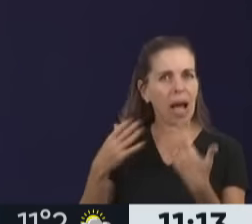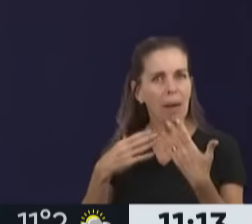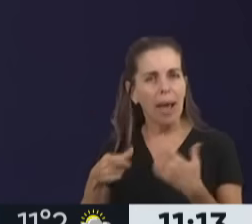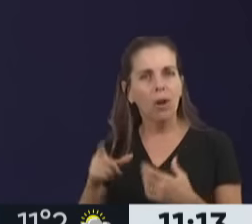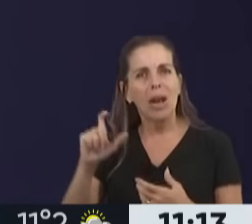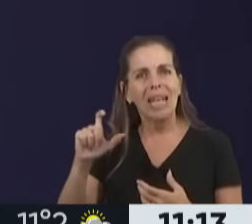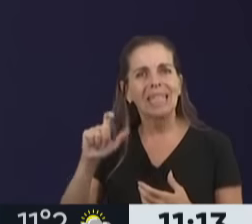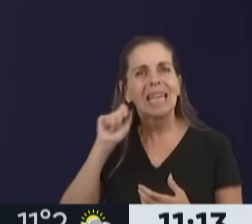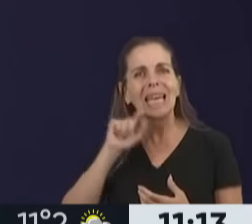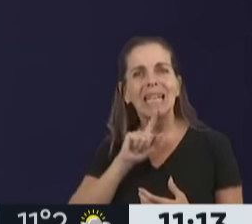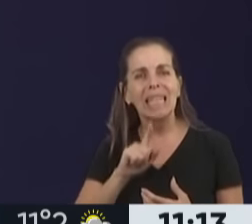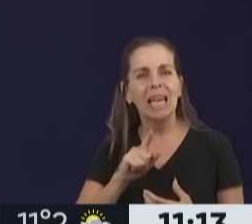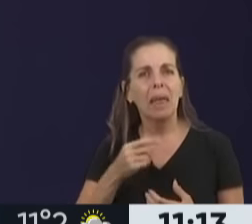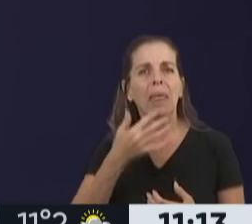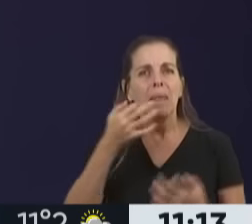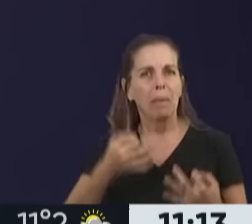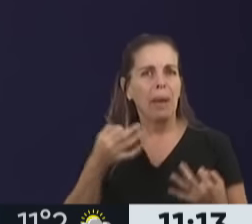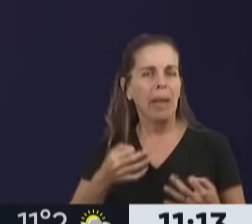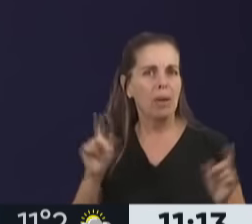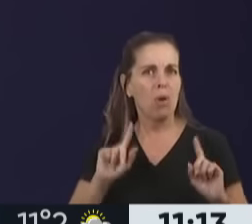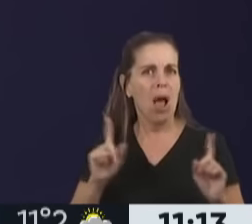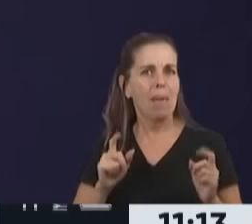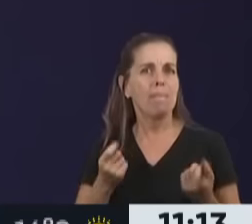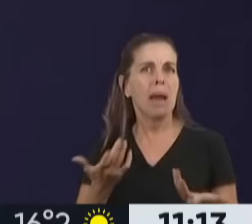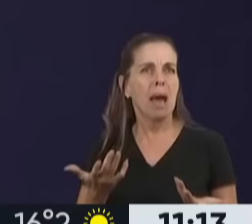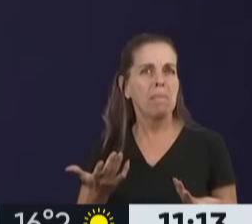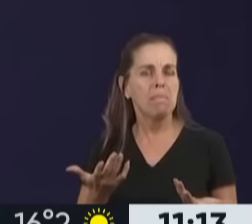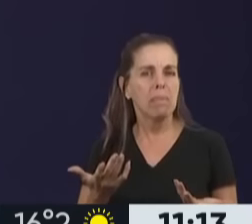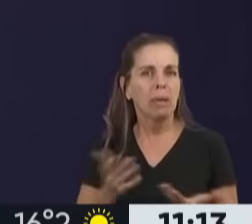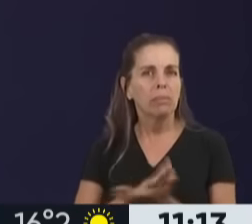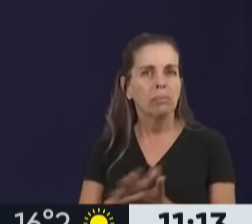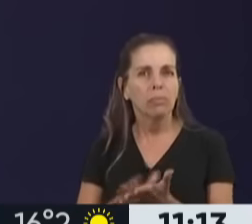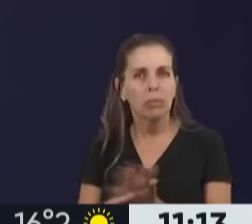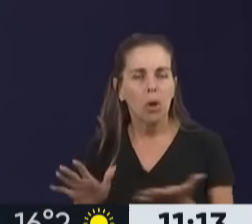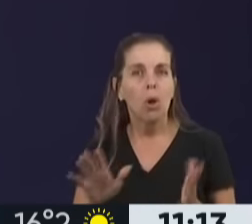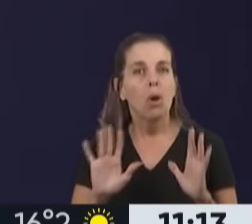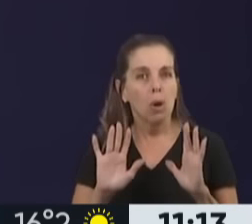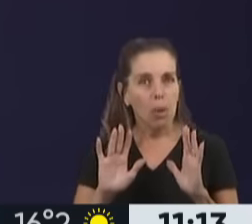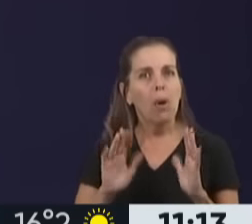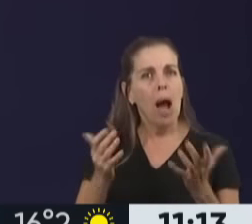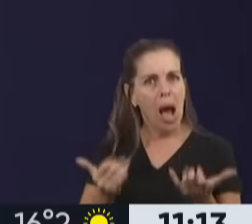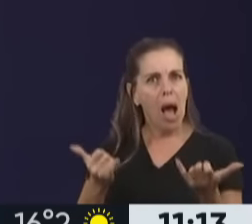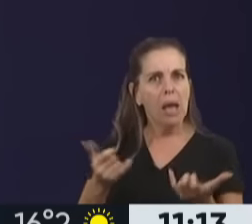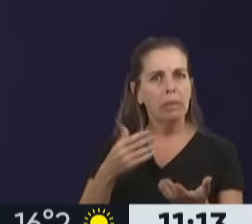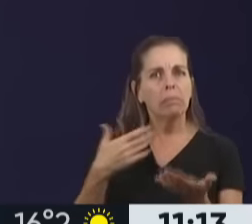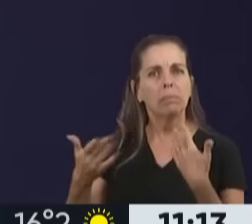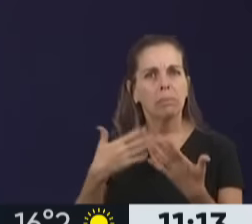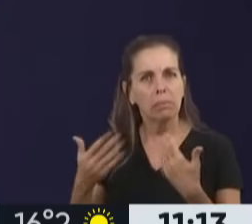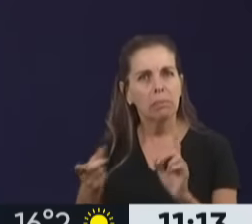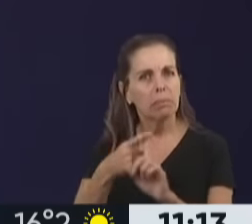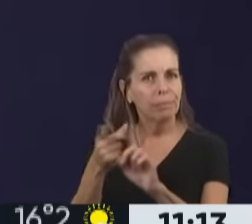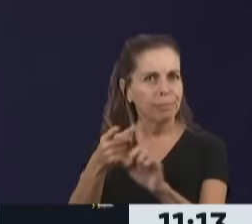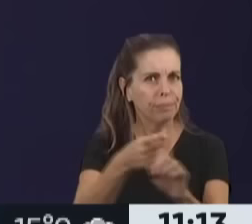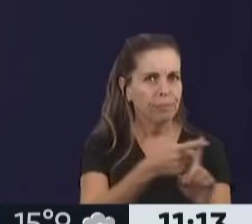no en términos de concesiones no hay nada para conceder eh Y dentro de lo del canal de comunicación abierto que tenemos con todos